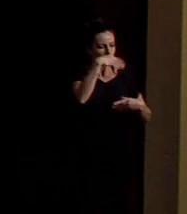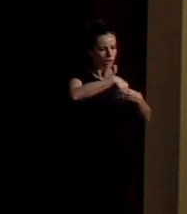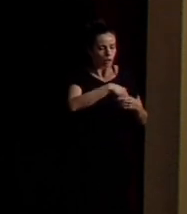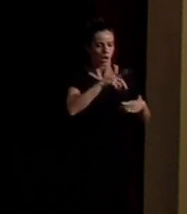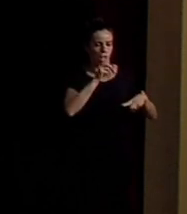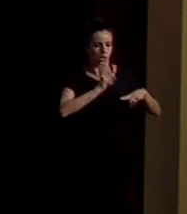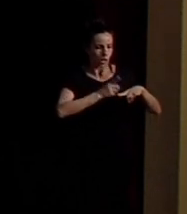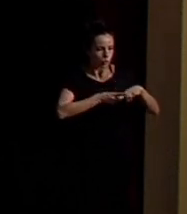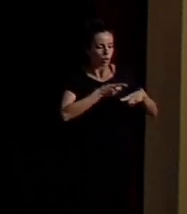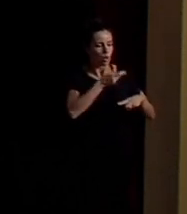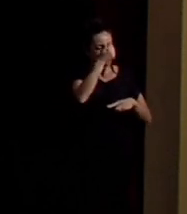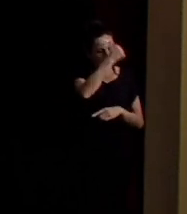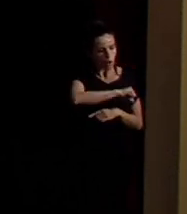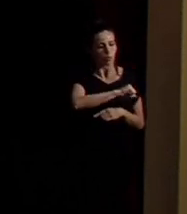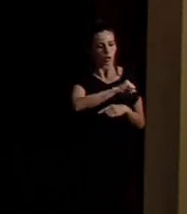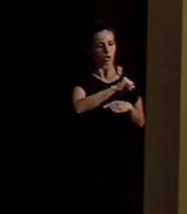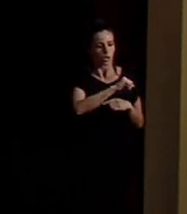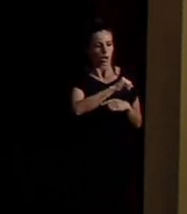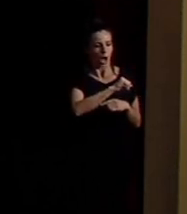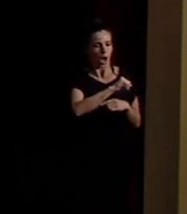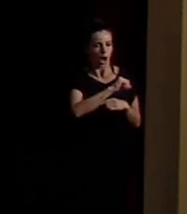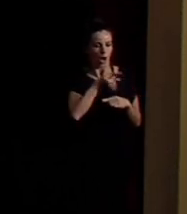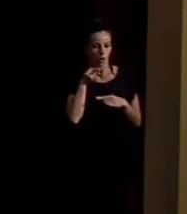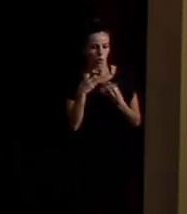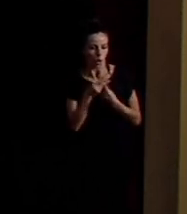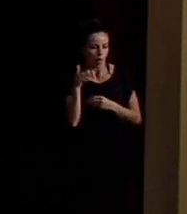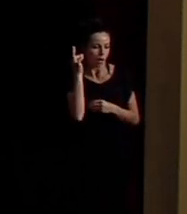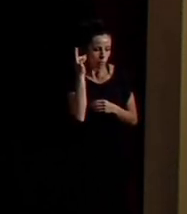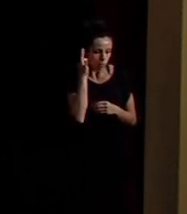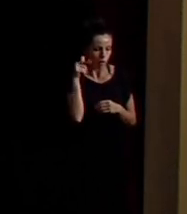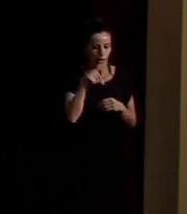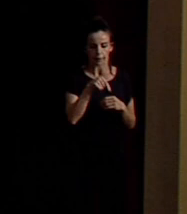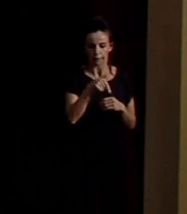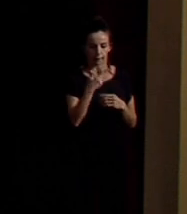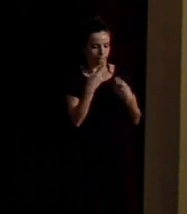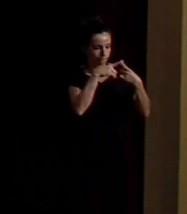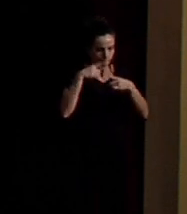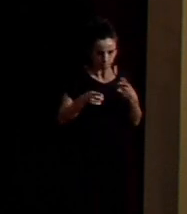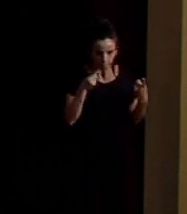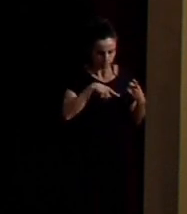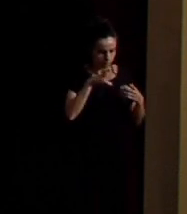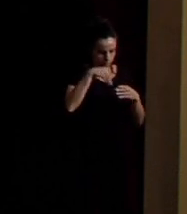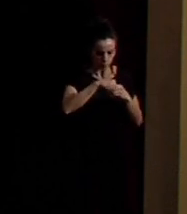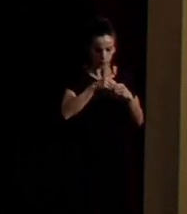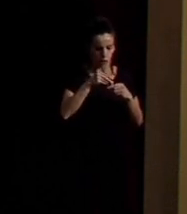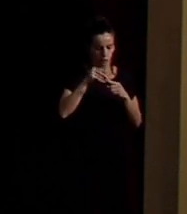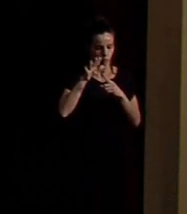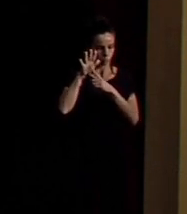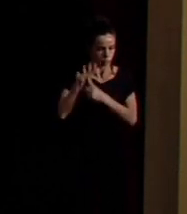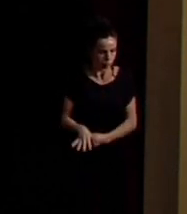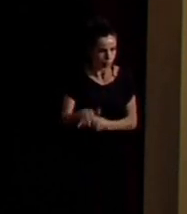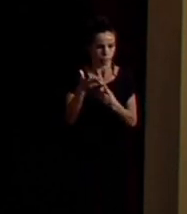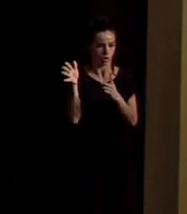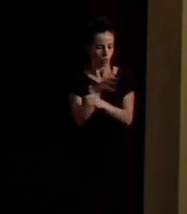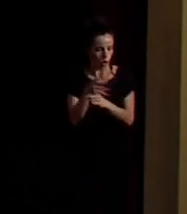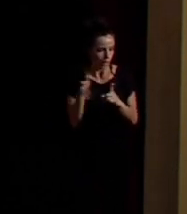sexualidad masculina y en paralelo de la femenina que determina asimetrías, violencia y discriminaciones, ¿no?